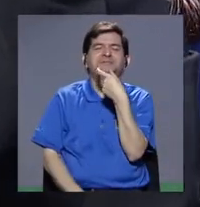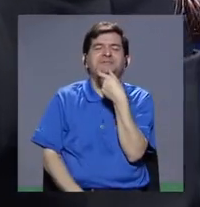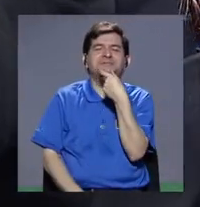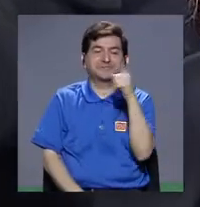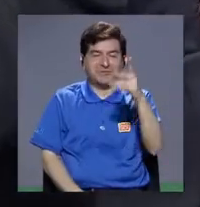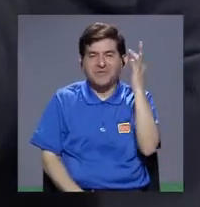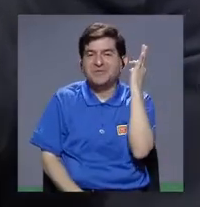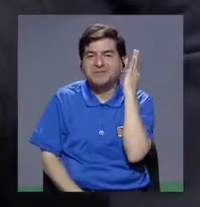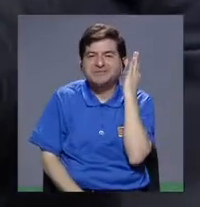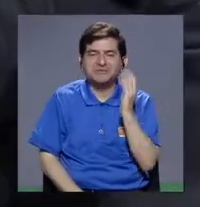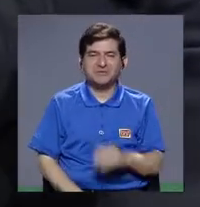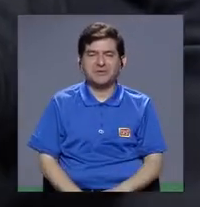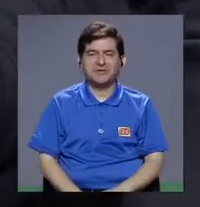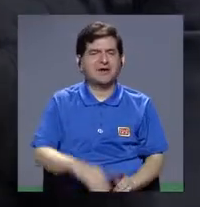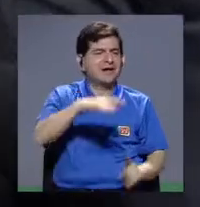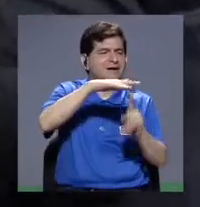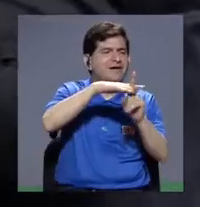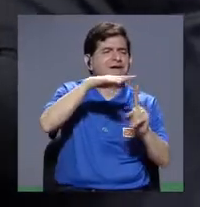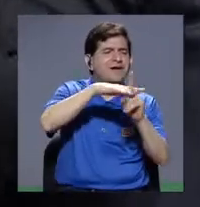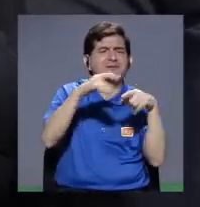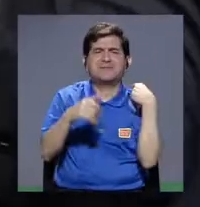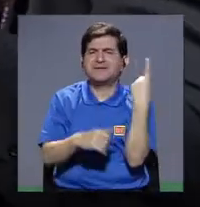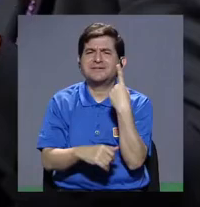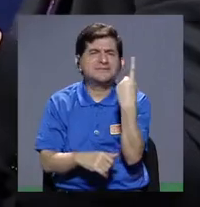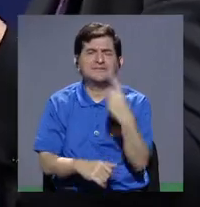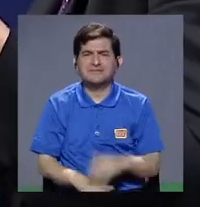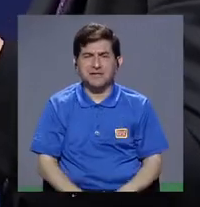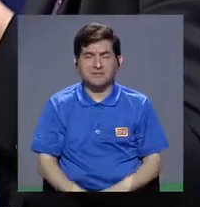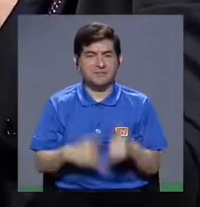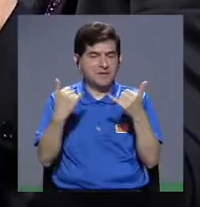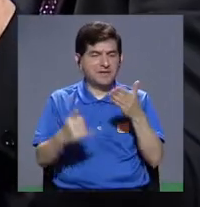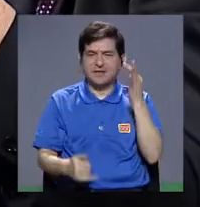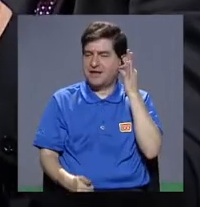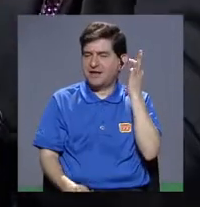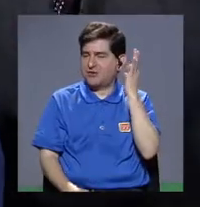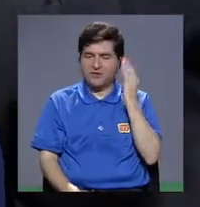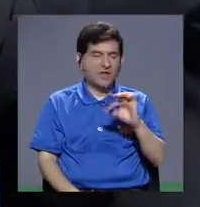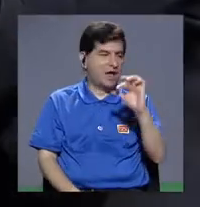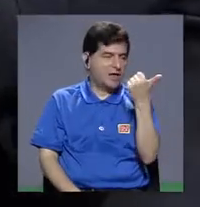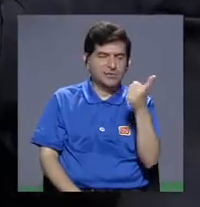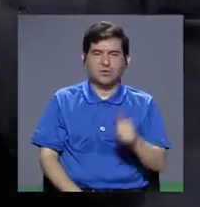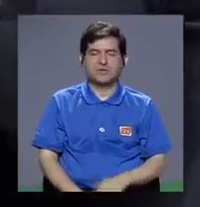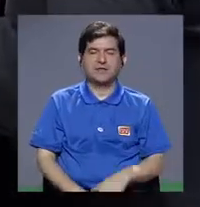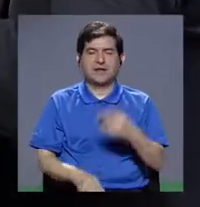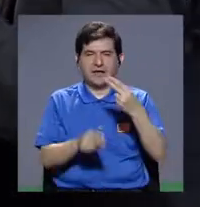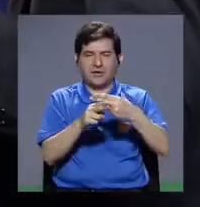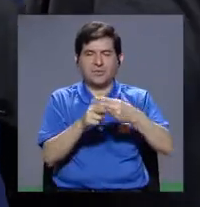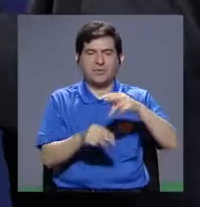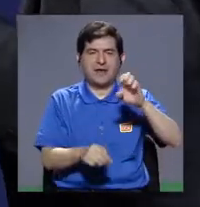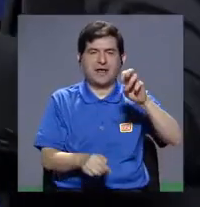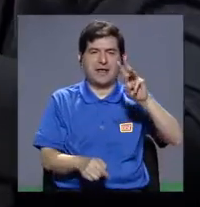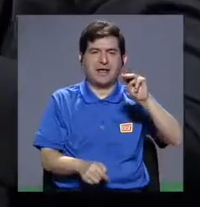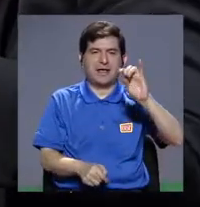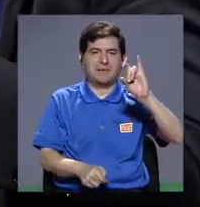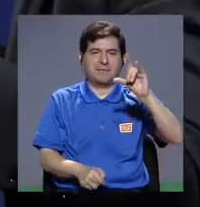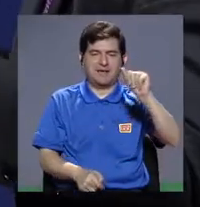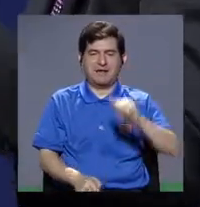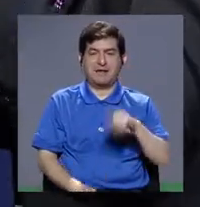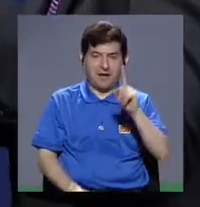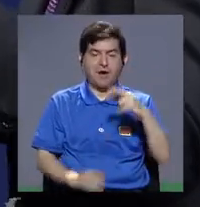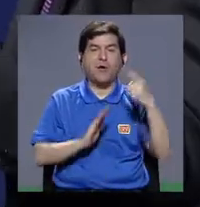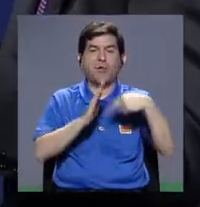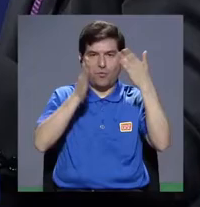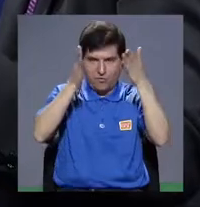está viendo es una señora que me parece que siempre se están riendo que ya no es mi tía ya es otra ya sé emilia díaz un personaje